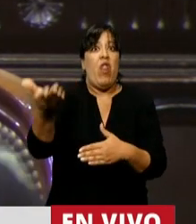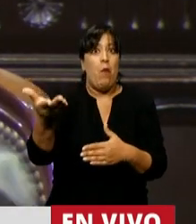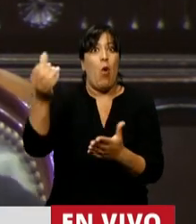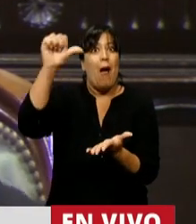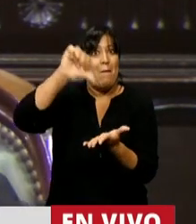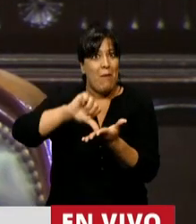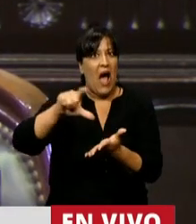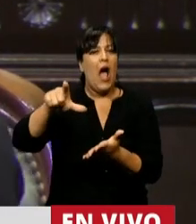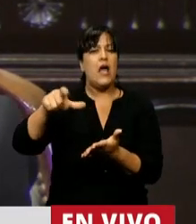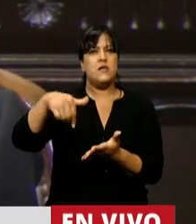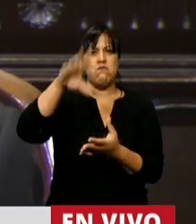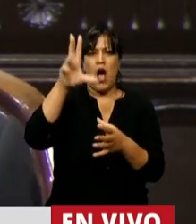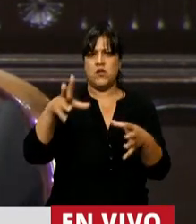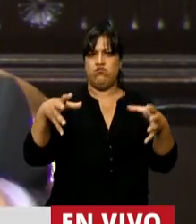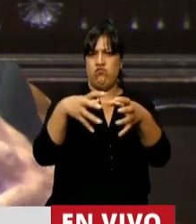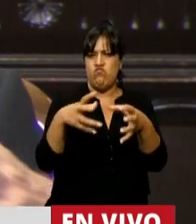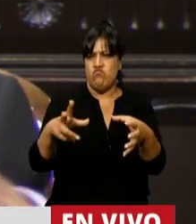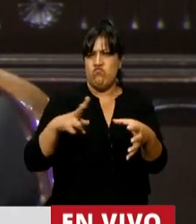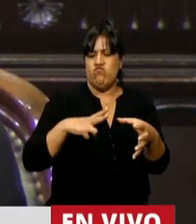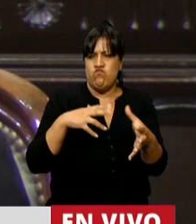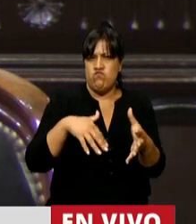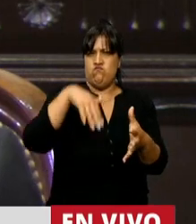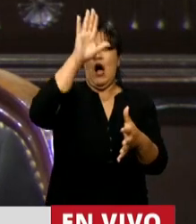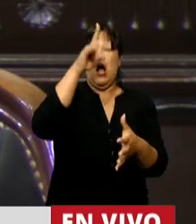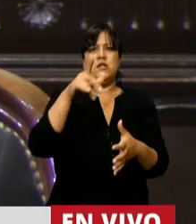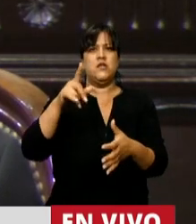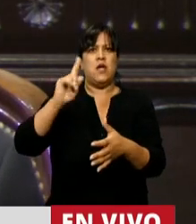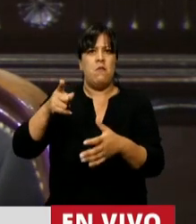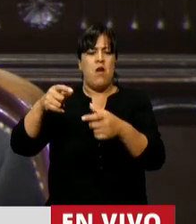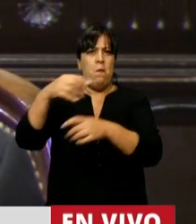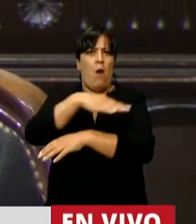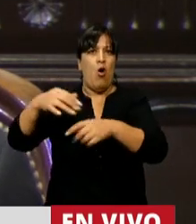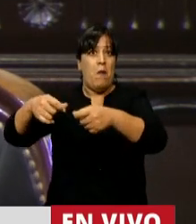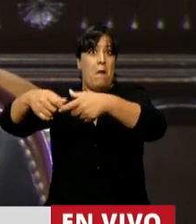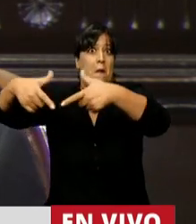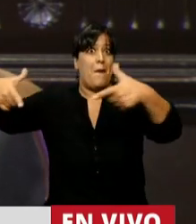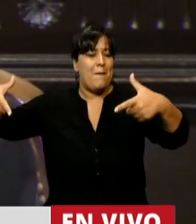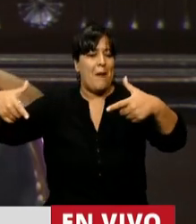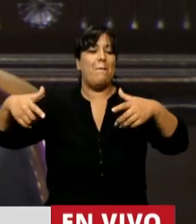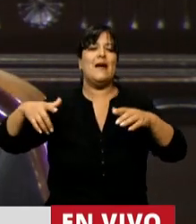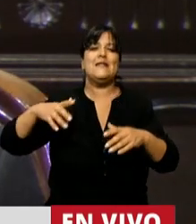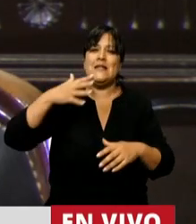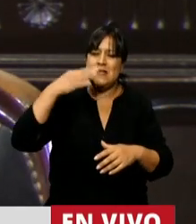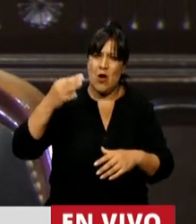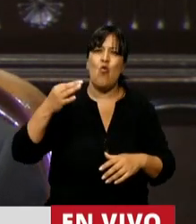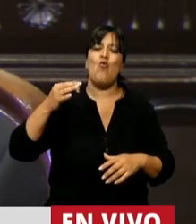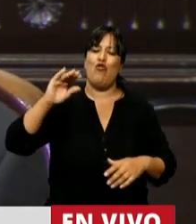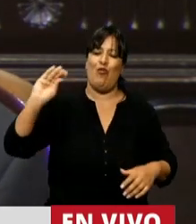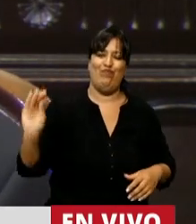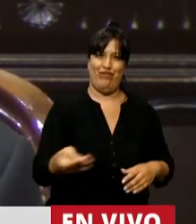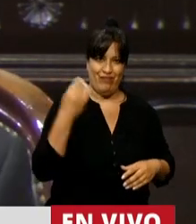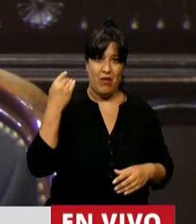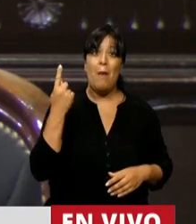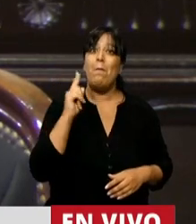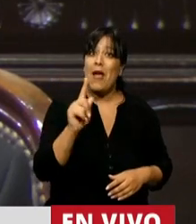con la riqueza más concentrada, todavía con más pobreza, nos habrían derrotado. Pero